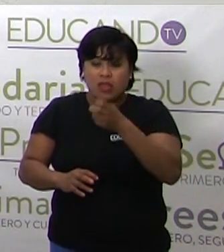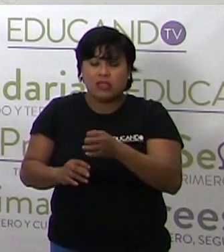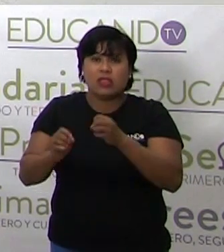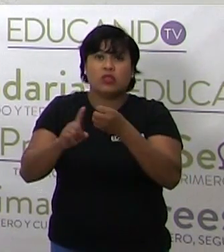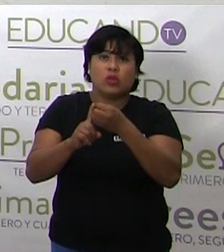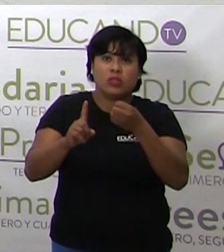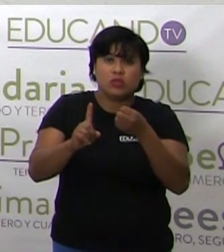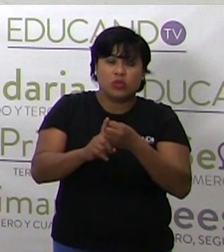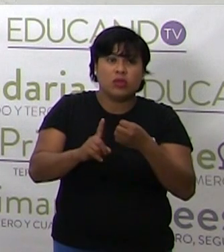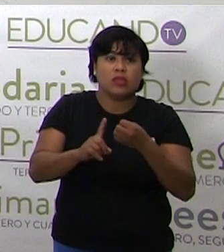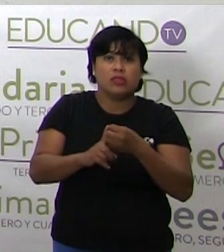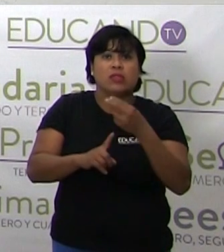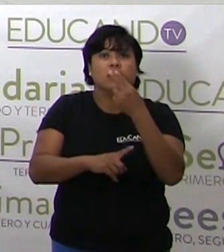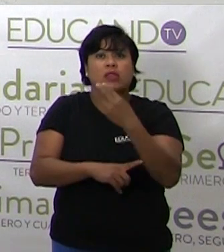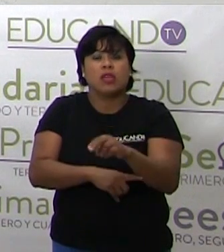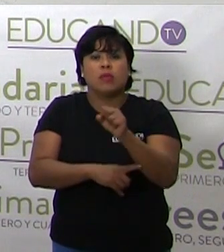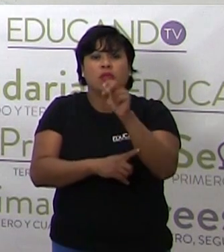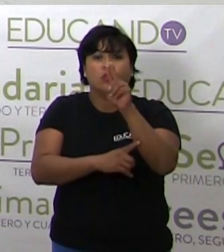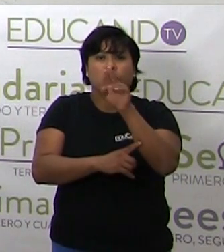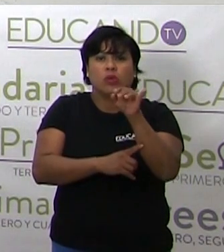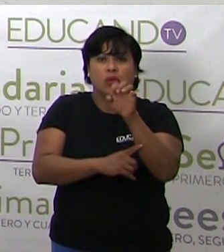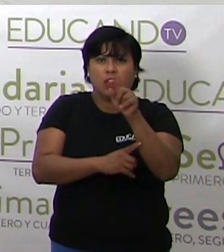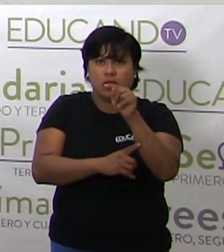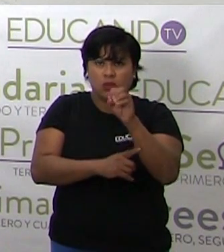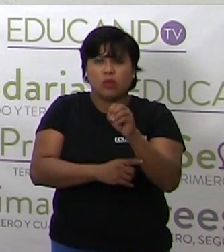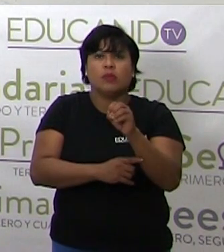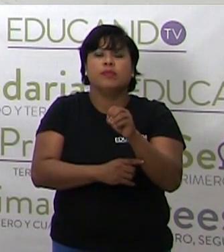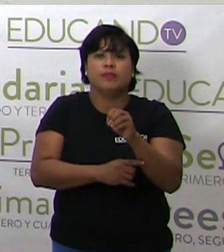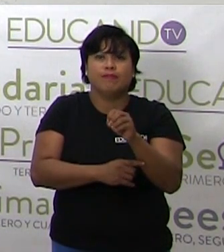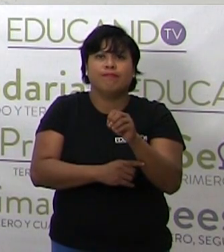se llama sujeto